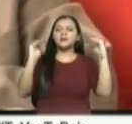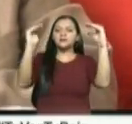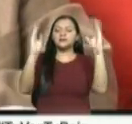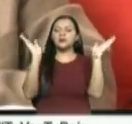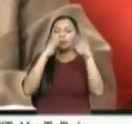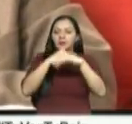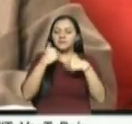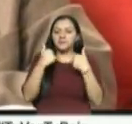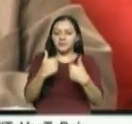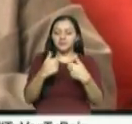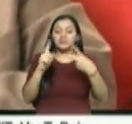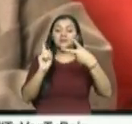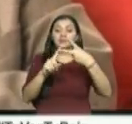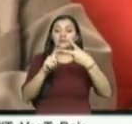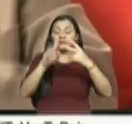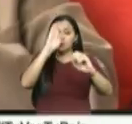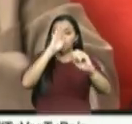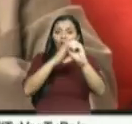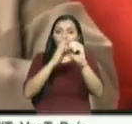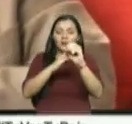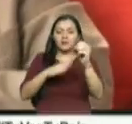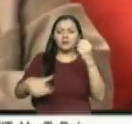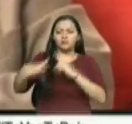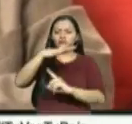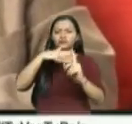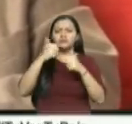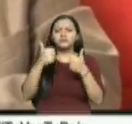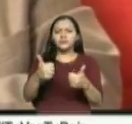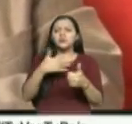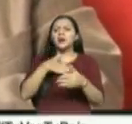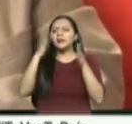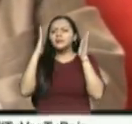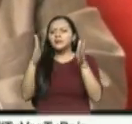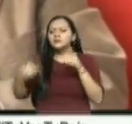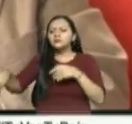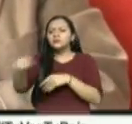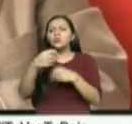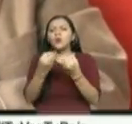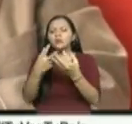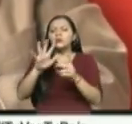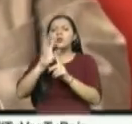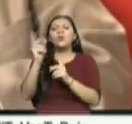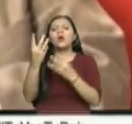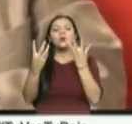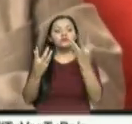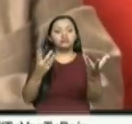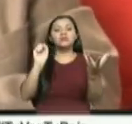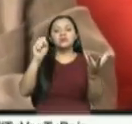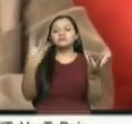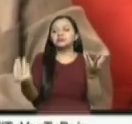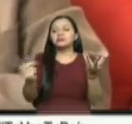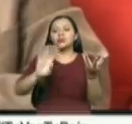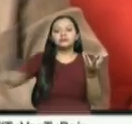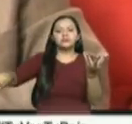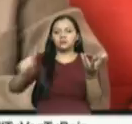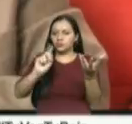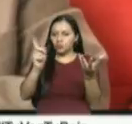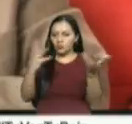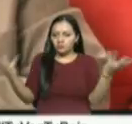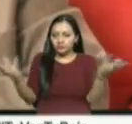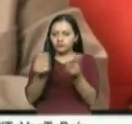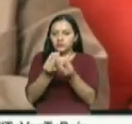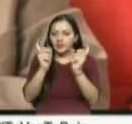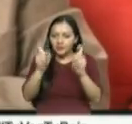segundo objetivo es la cobertura, ¿no? Obviamente, en esto de cobertura nosotros hemos pensado en que se debe